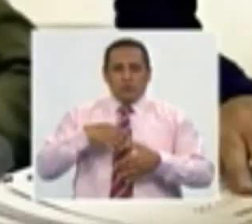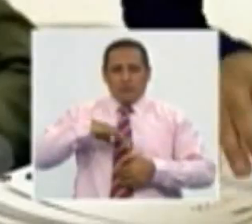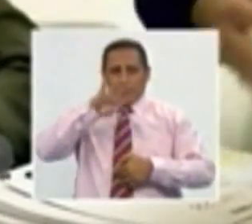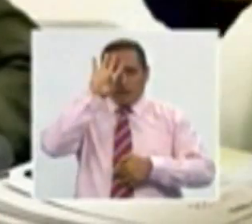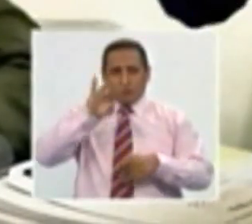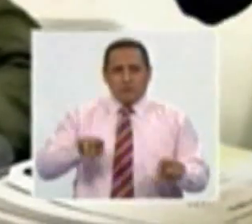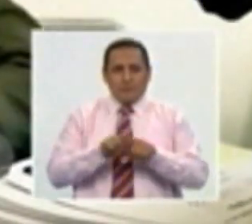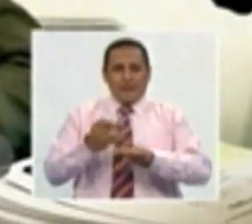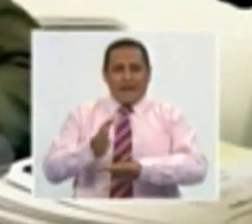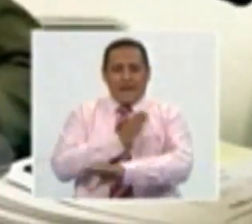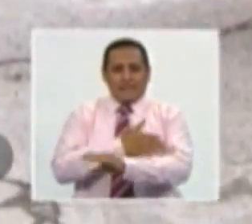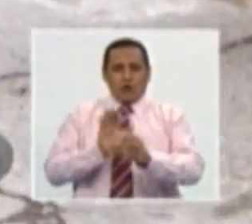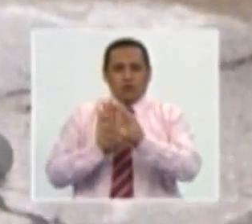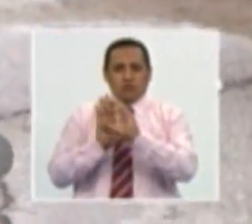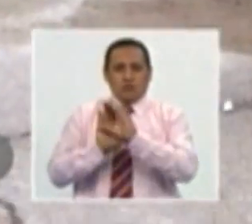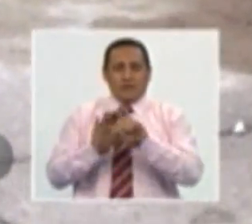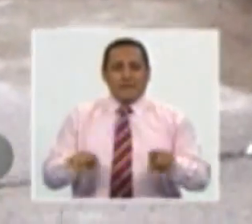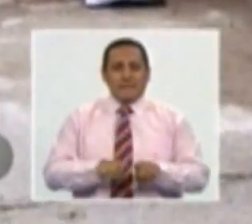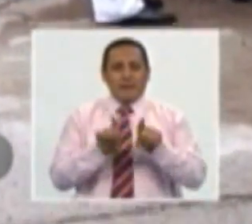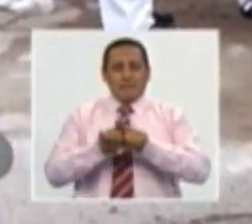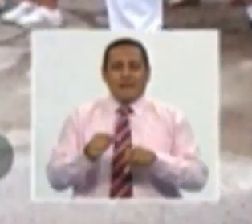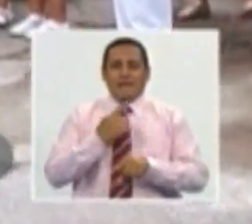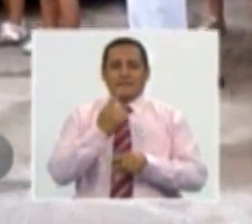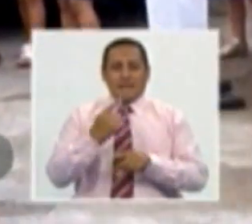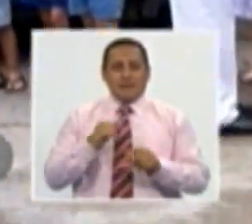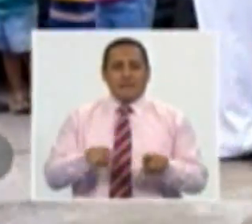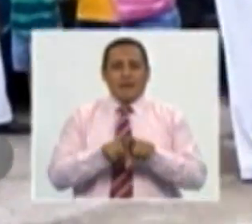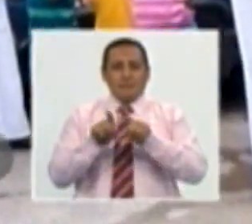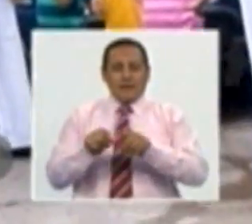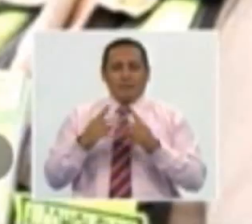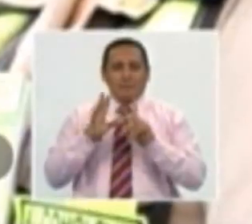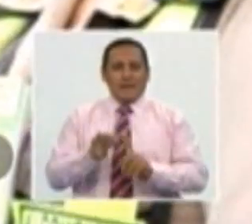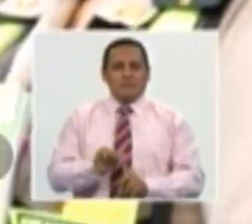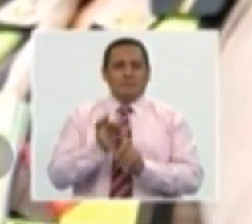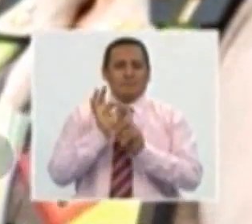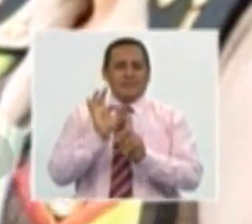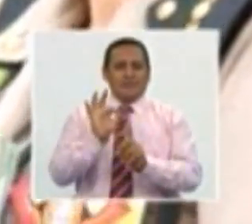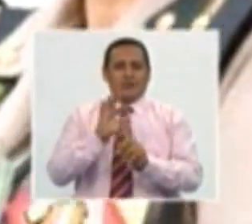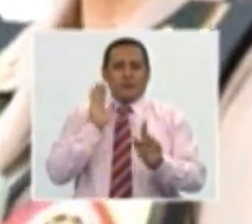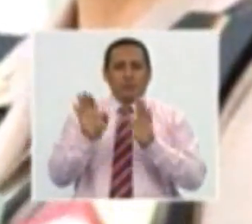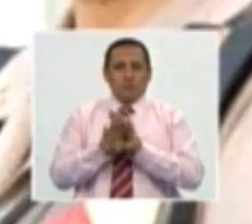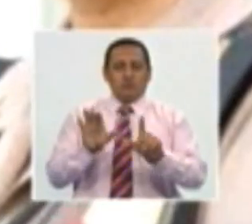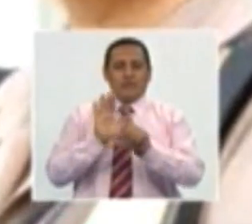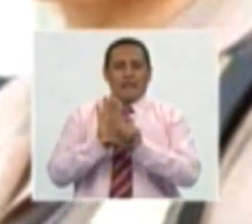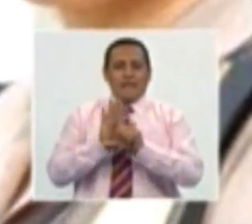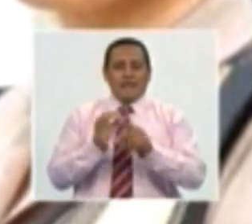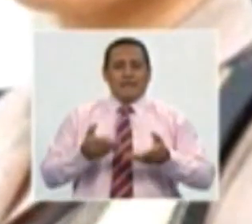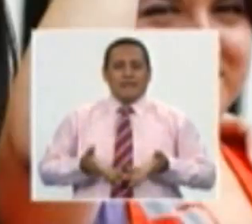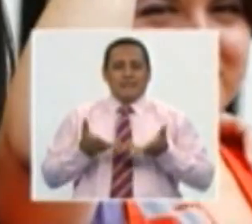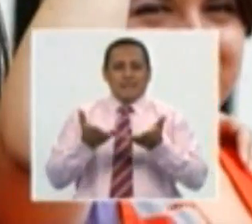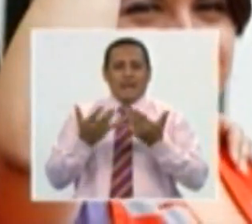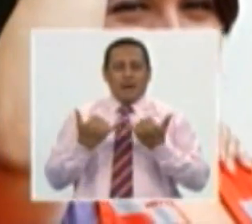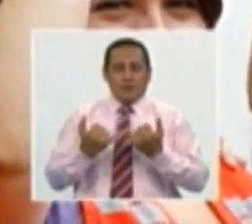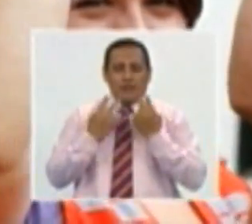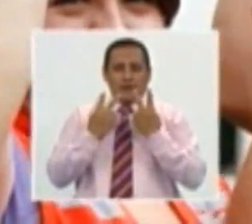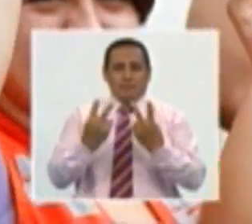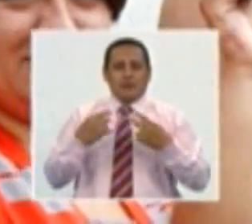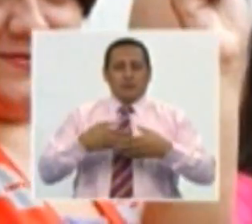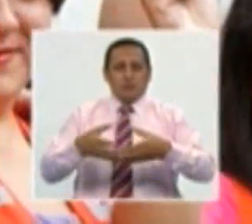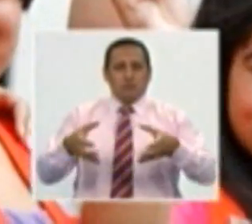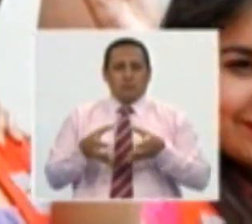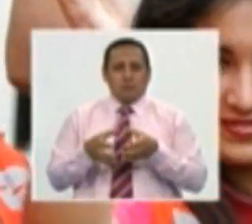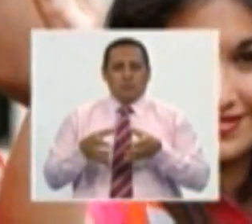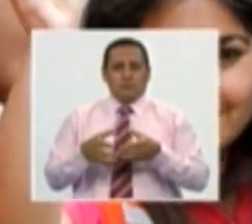empleadores premisas constitucionales que además están por demás especificadas en una ley que las cobija en su estado